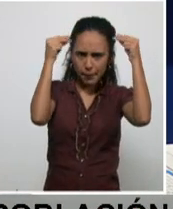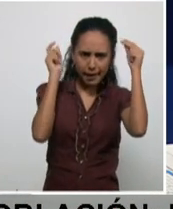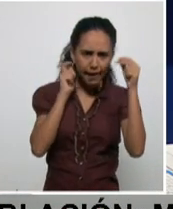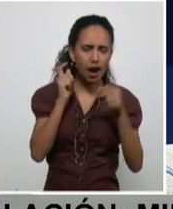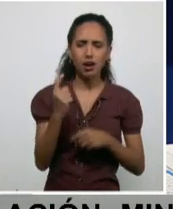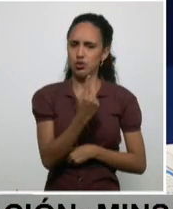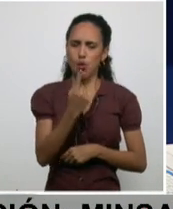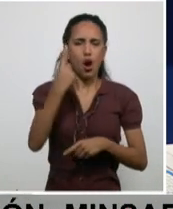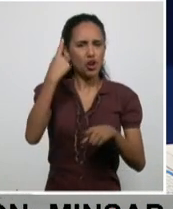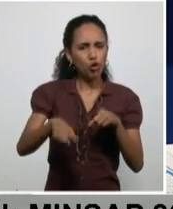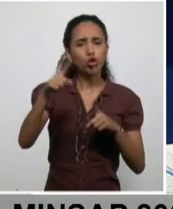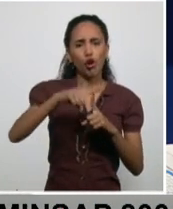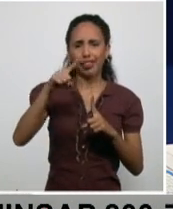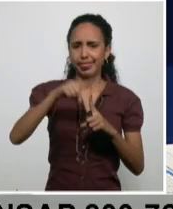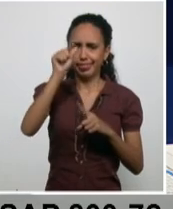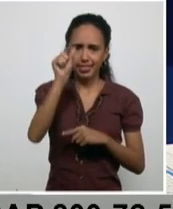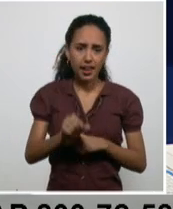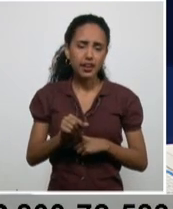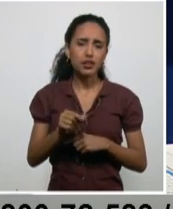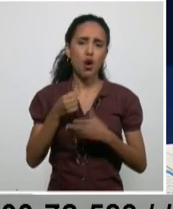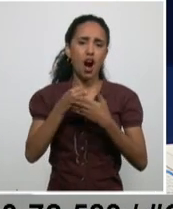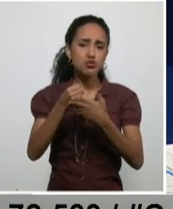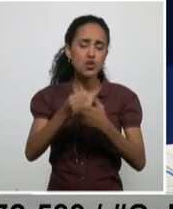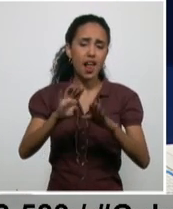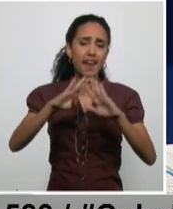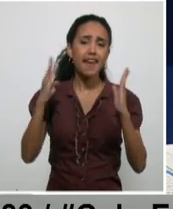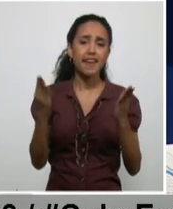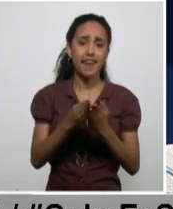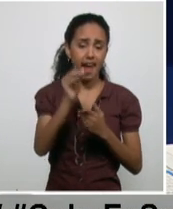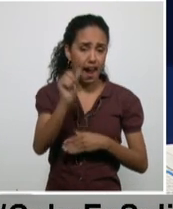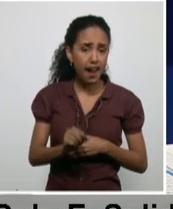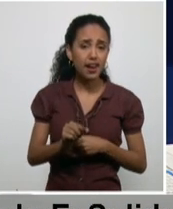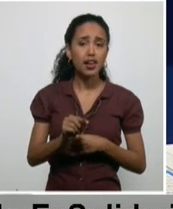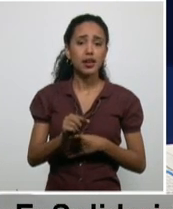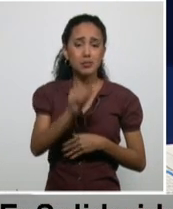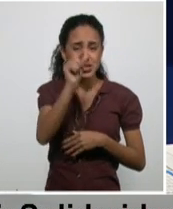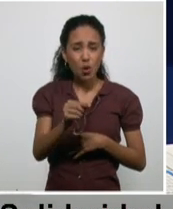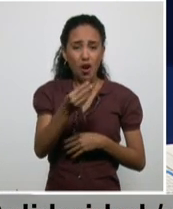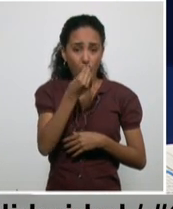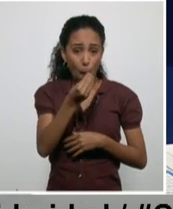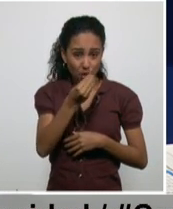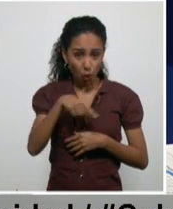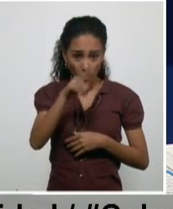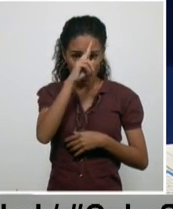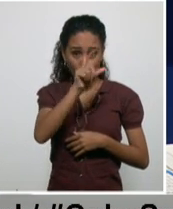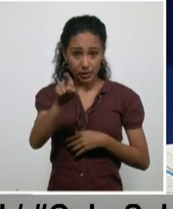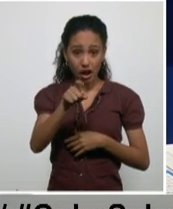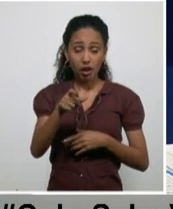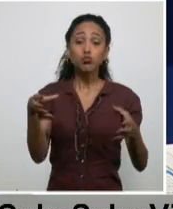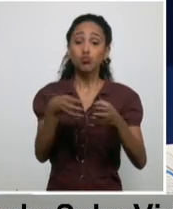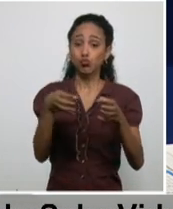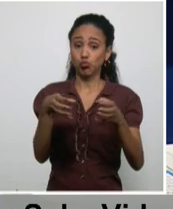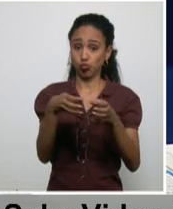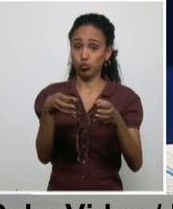están las auxiliares generales, ahí está la pantrista, es un número importante de personas,